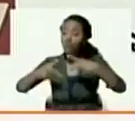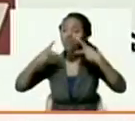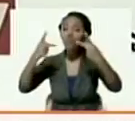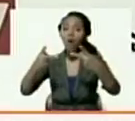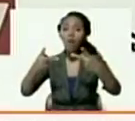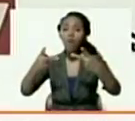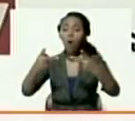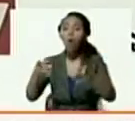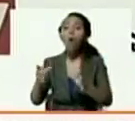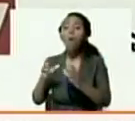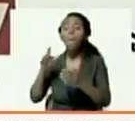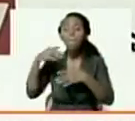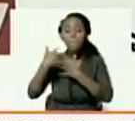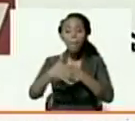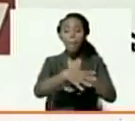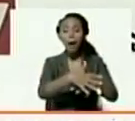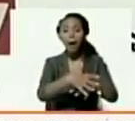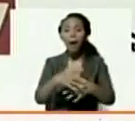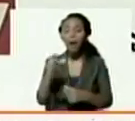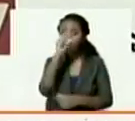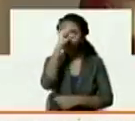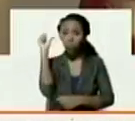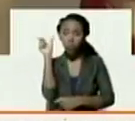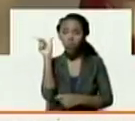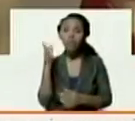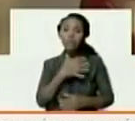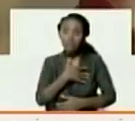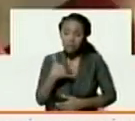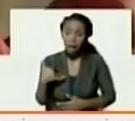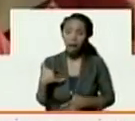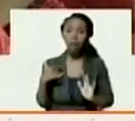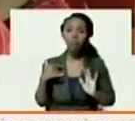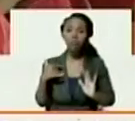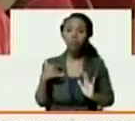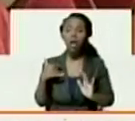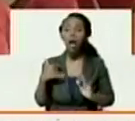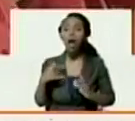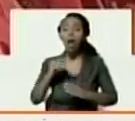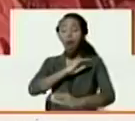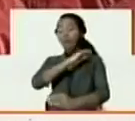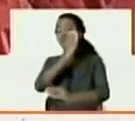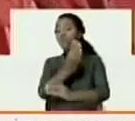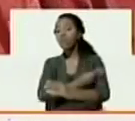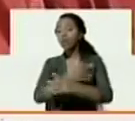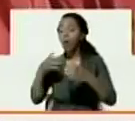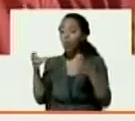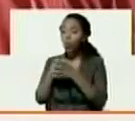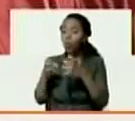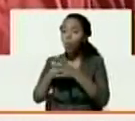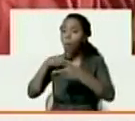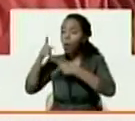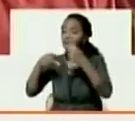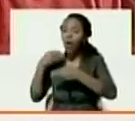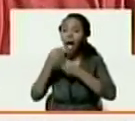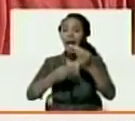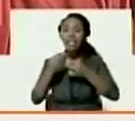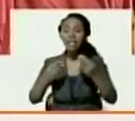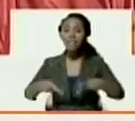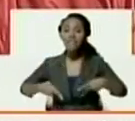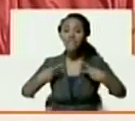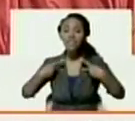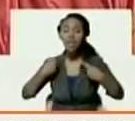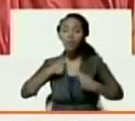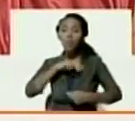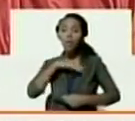en el Partido Socialista Unido de Venezuela. Una gran fuerza política que hace vida en nuestro país